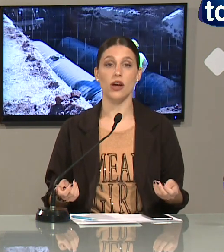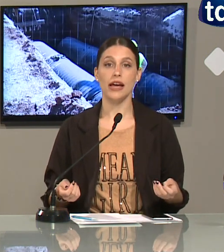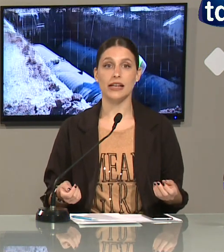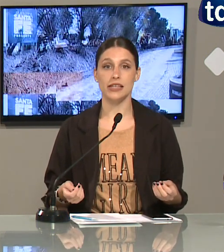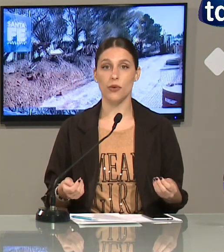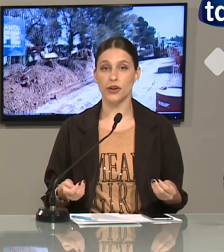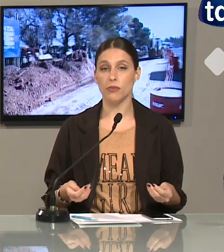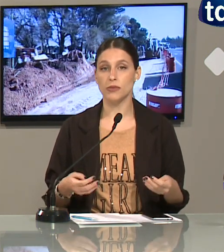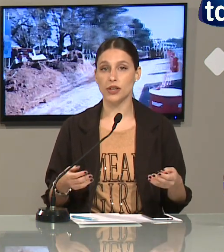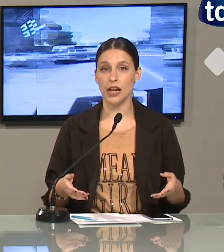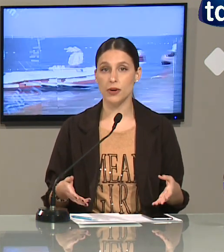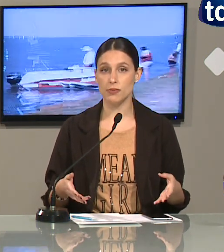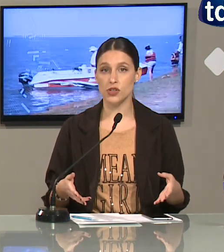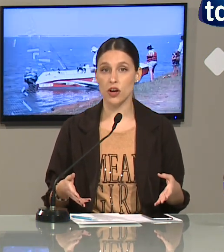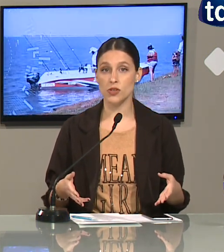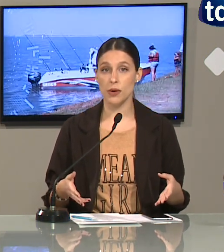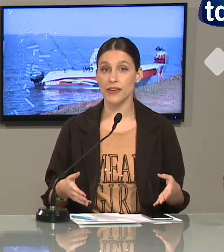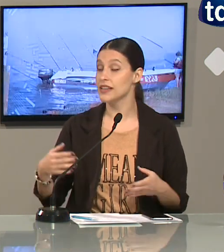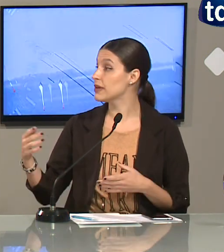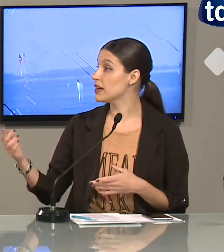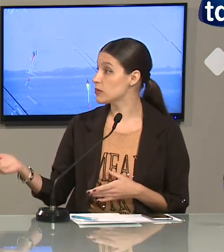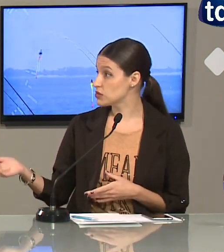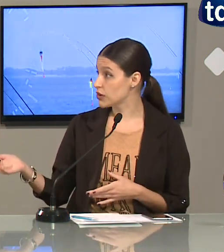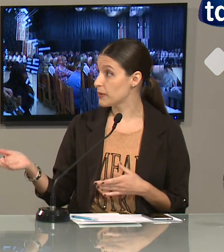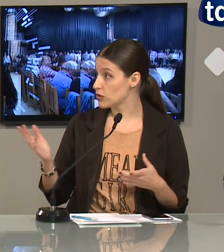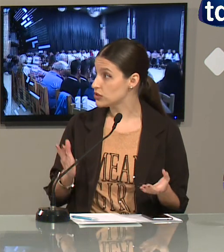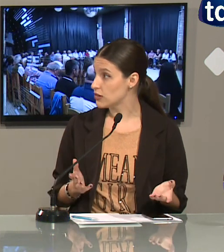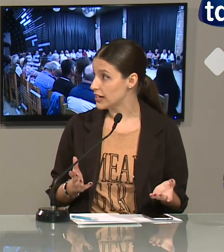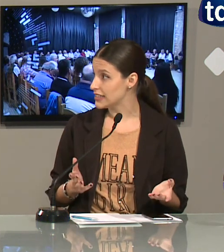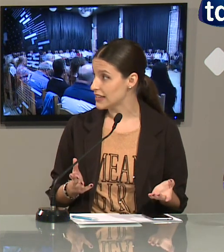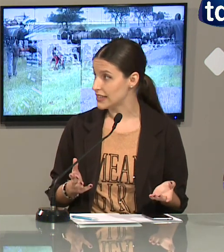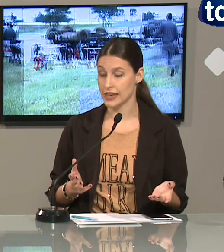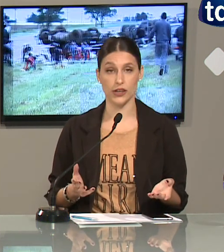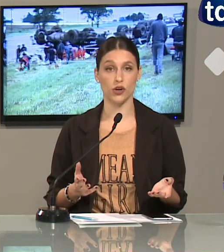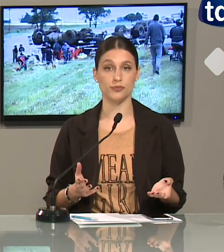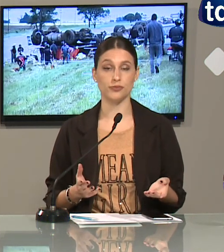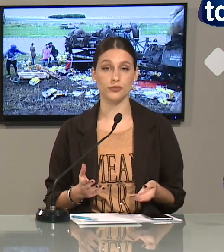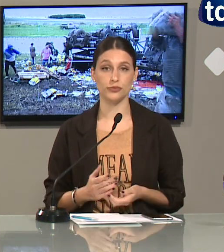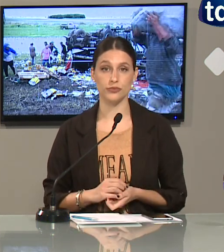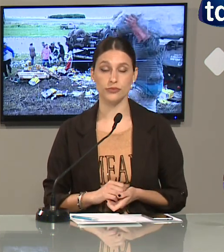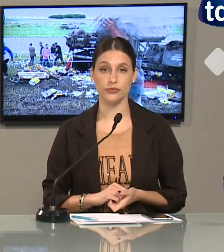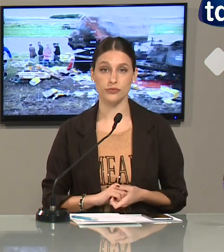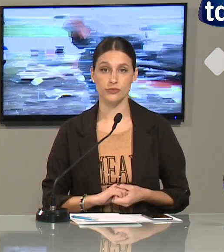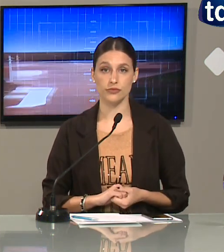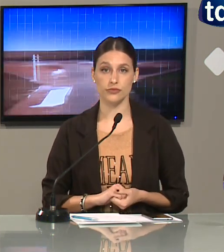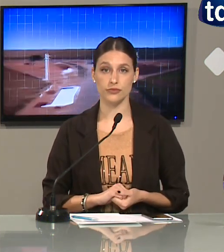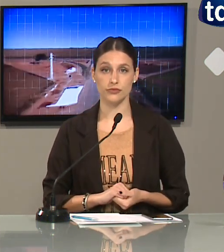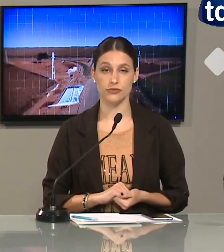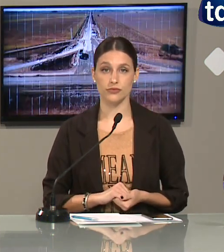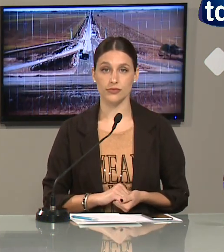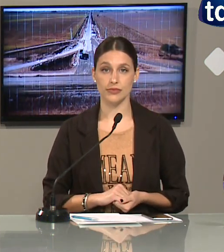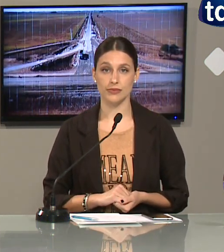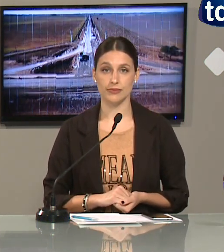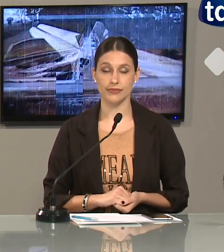concreto. Uh-huh. Así que, bueno, vamos a ver en las próximas horas cómo se desprende y también hay información con respecto a otra localidad. Sí, en Miguel Torres también hay un caso sospechoso. Estamos